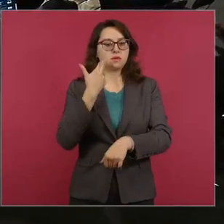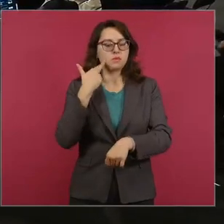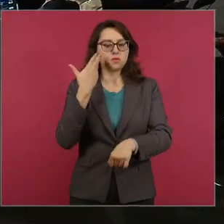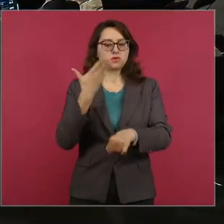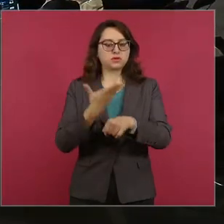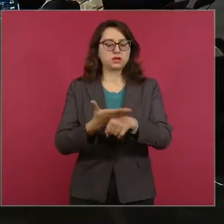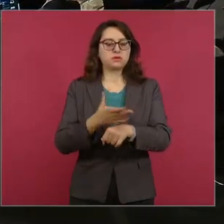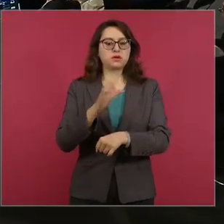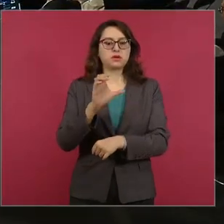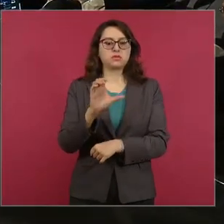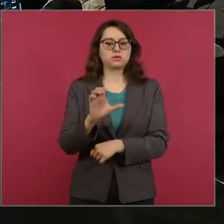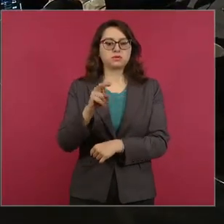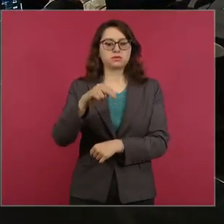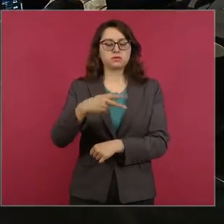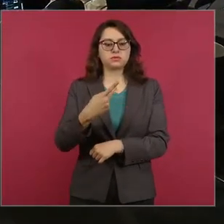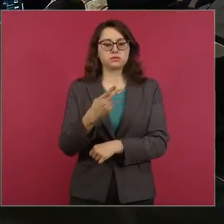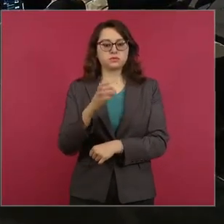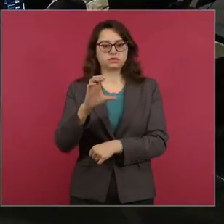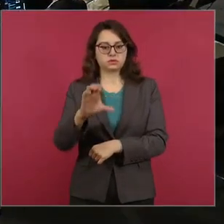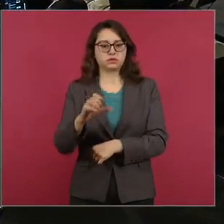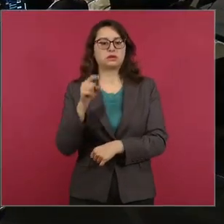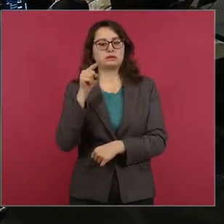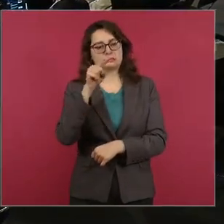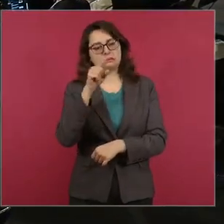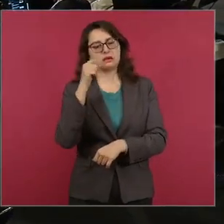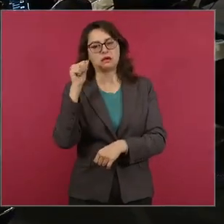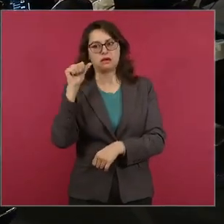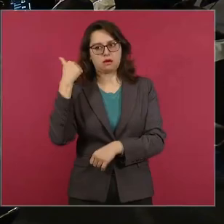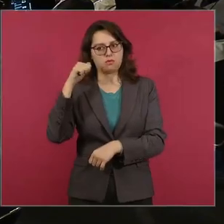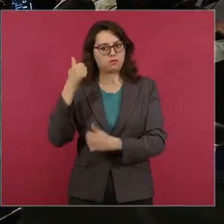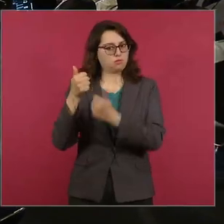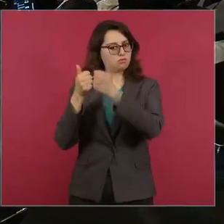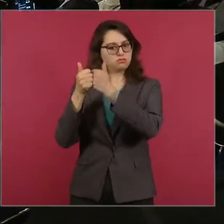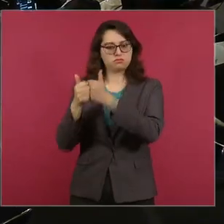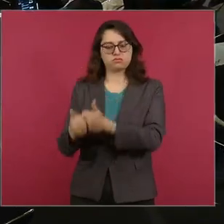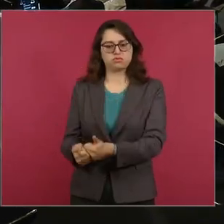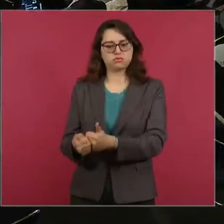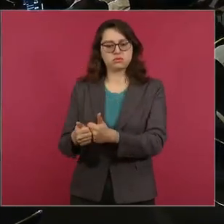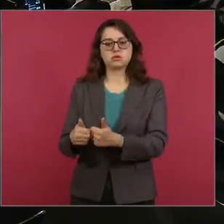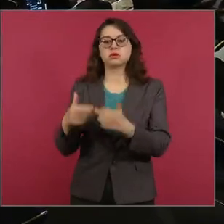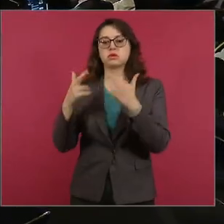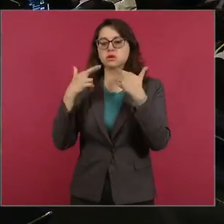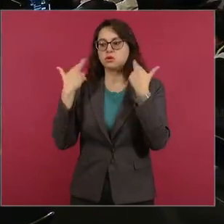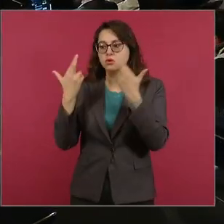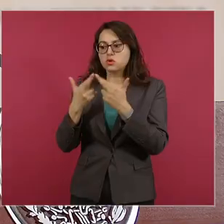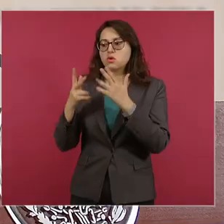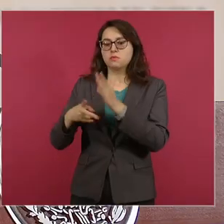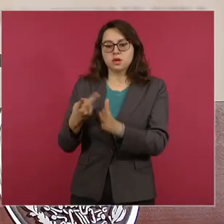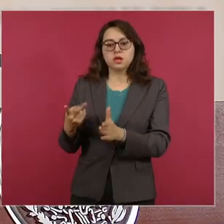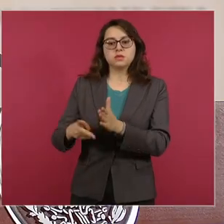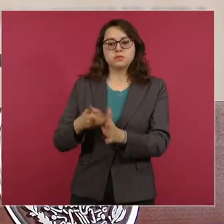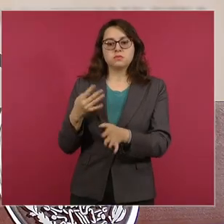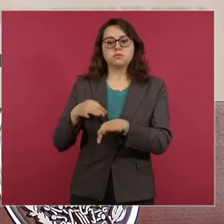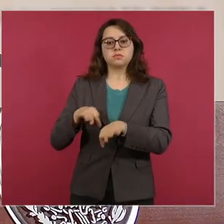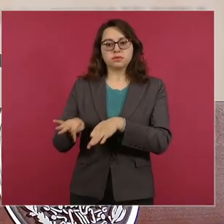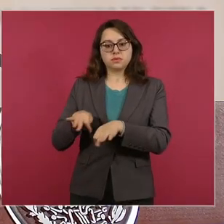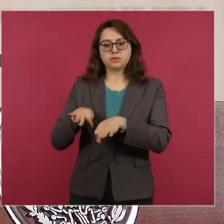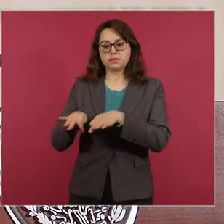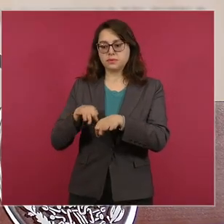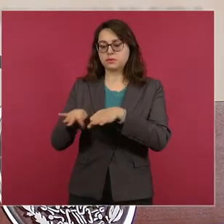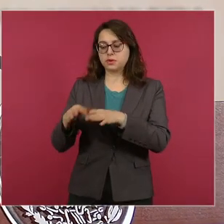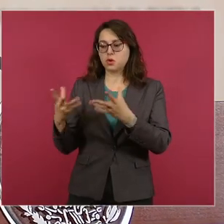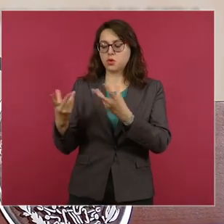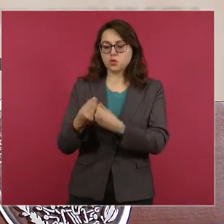y que constantemente están reuniéndose, trabajando de manera